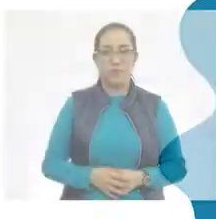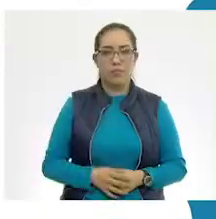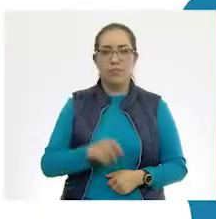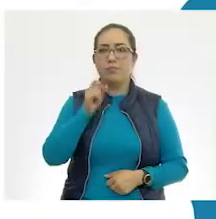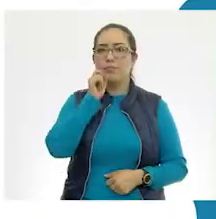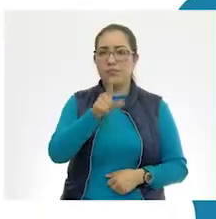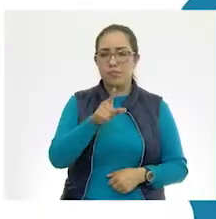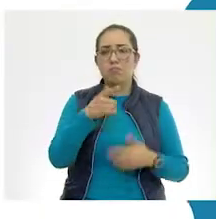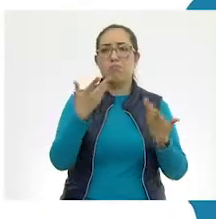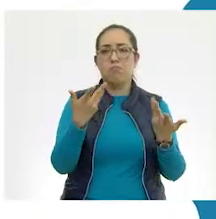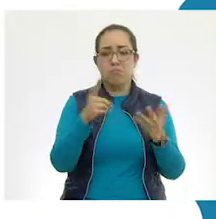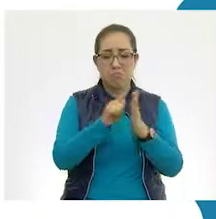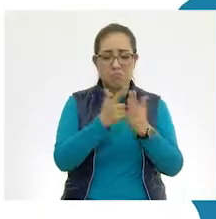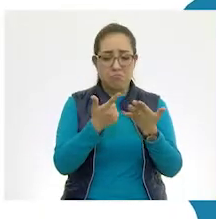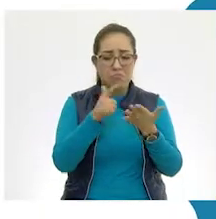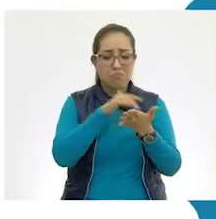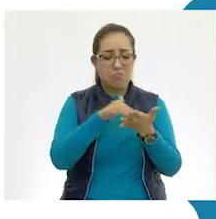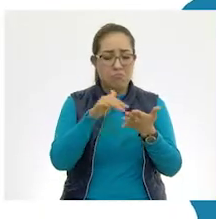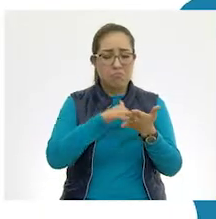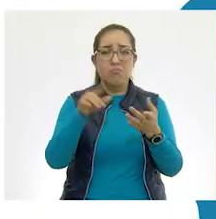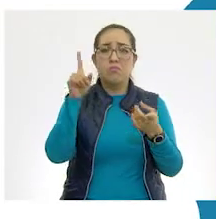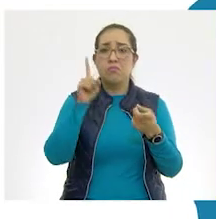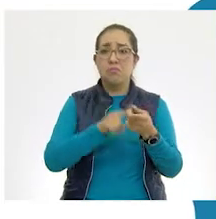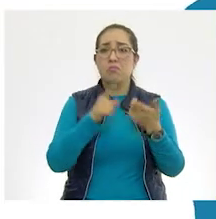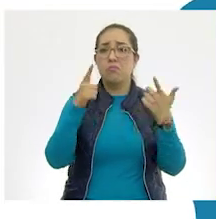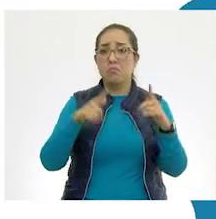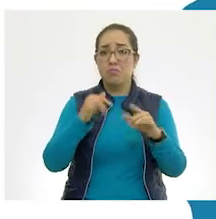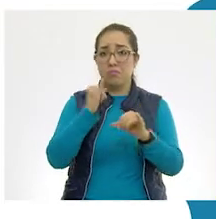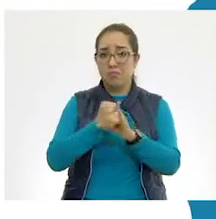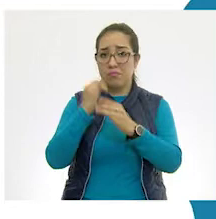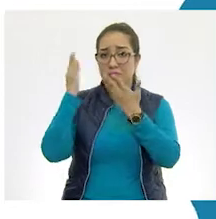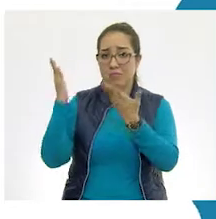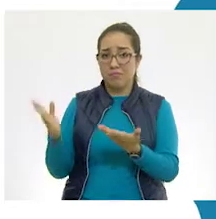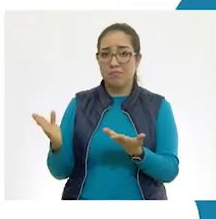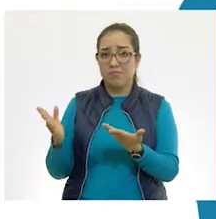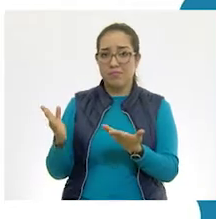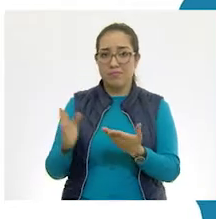También puedes encontrar los libros de texto en la página